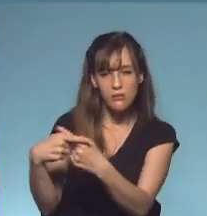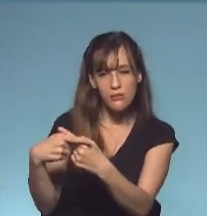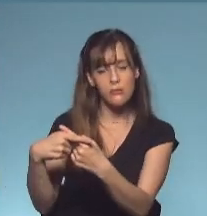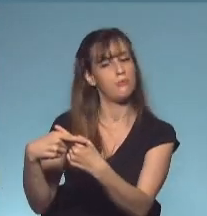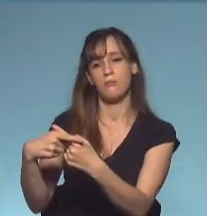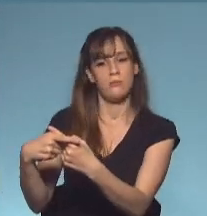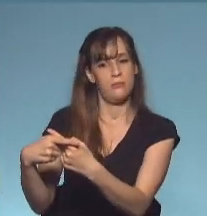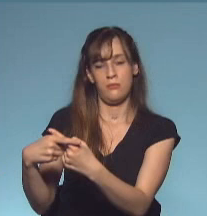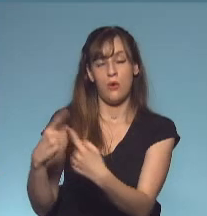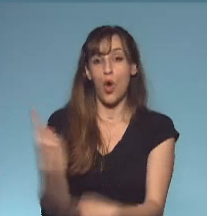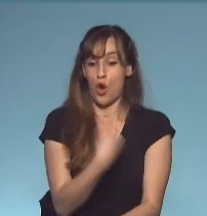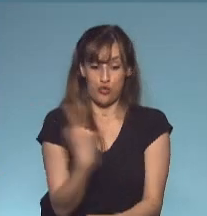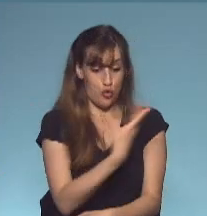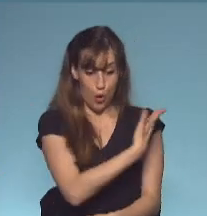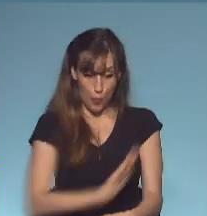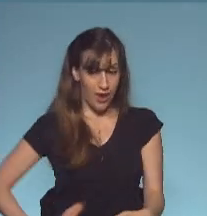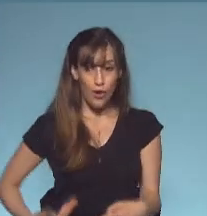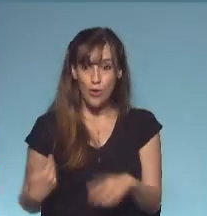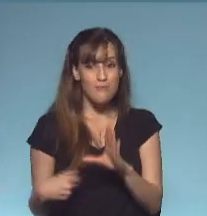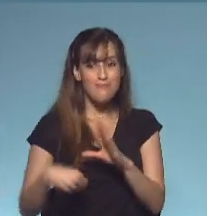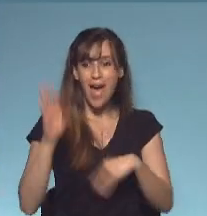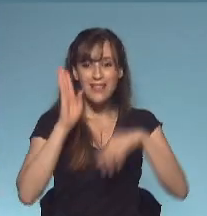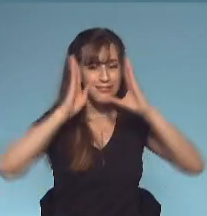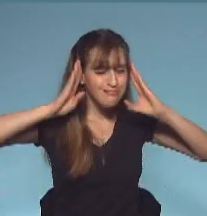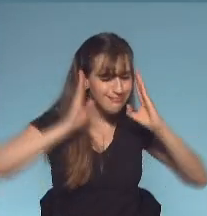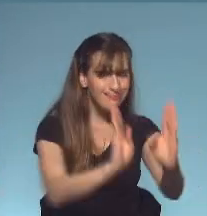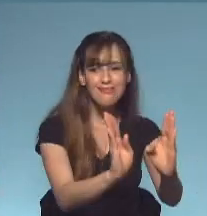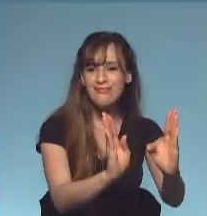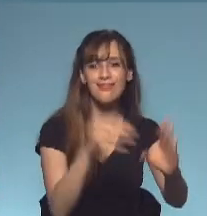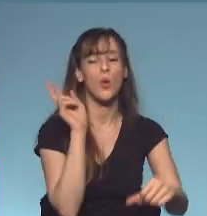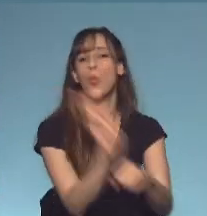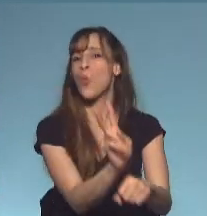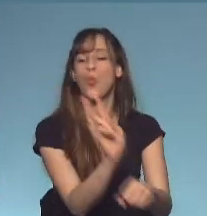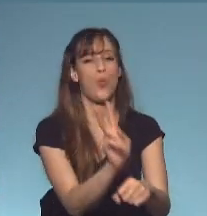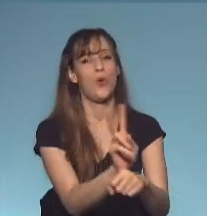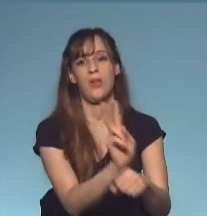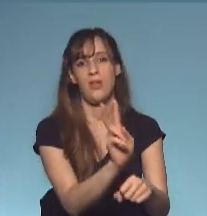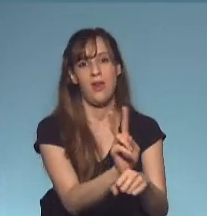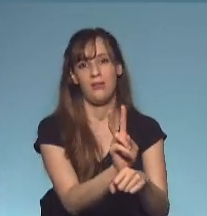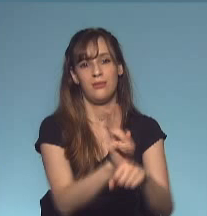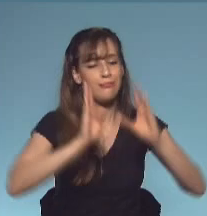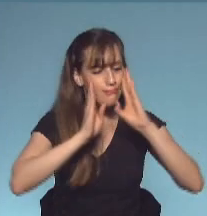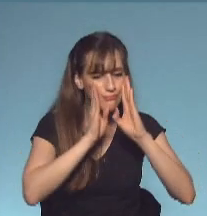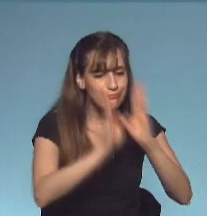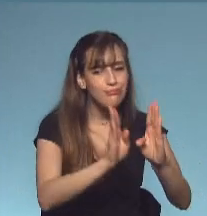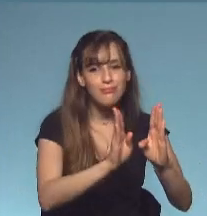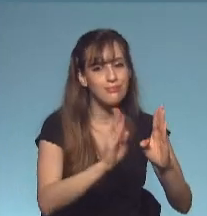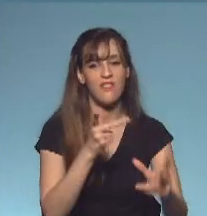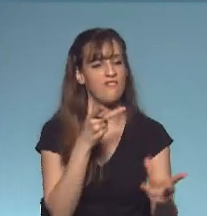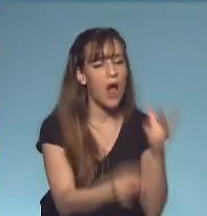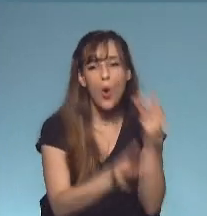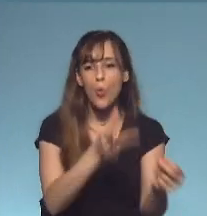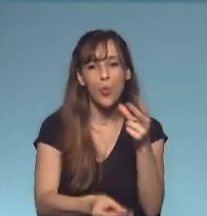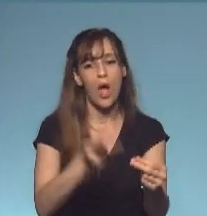confrontando, nos dedicamos simplemente a cuidar, a proteger y a vacunar, vacunar y